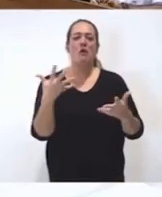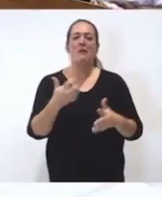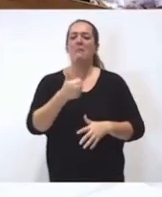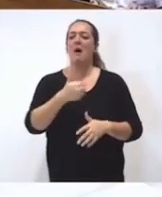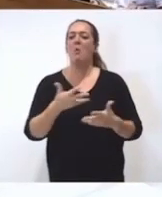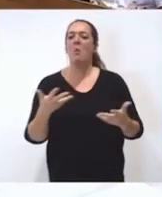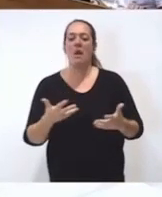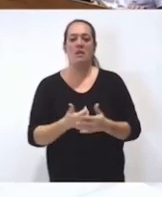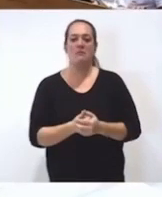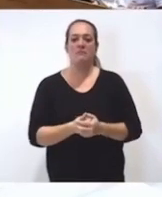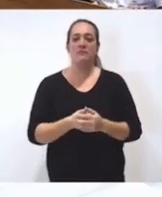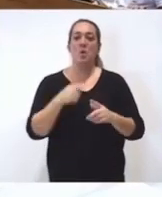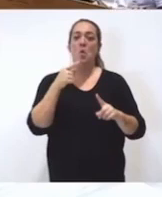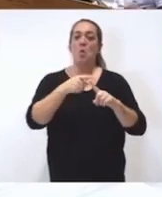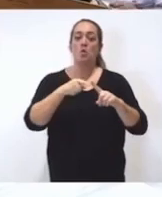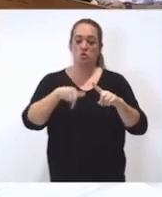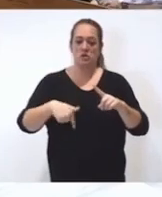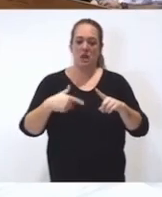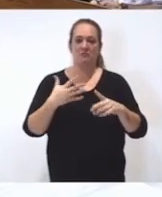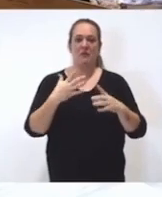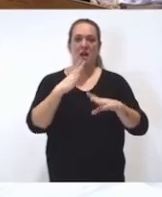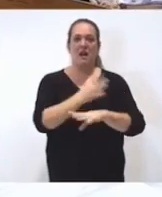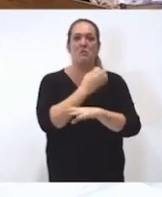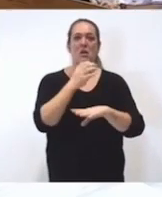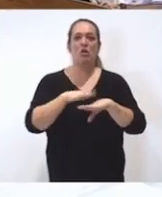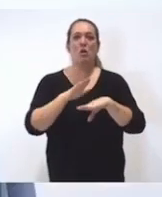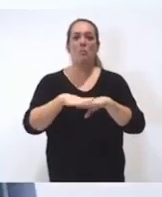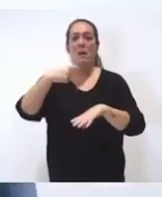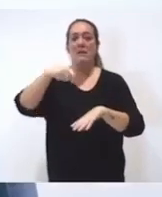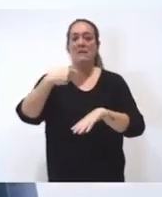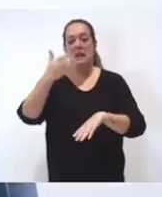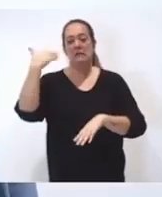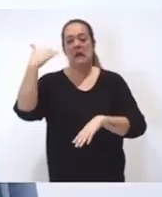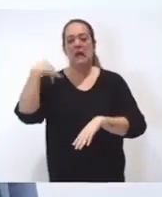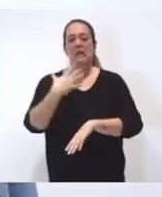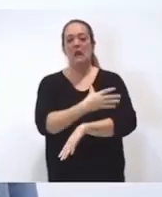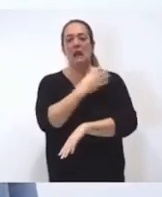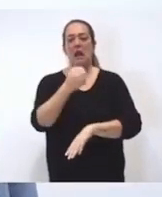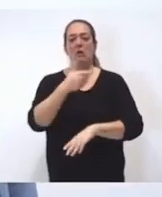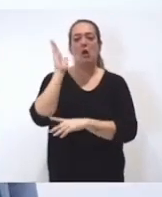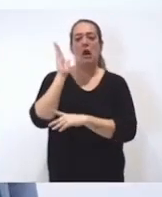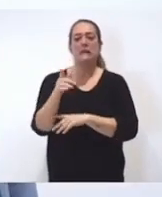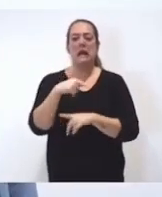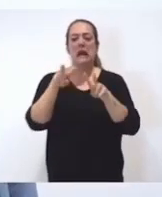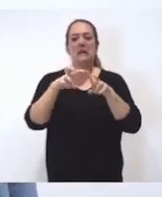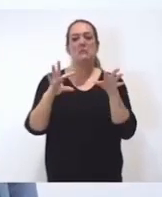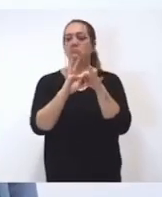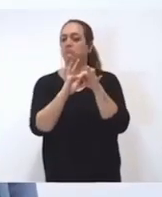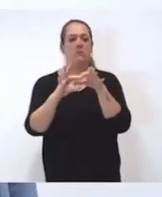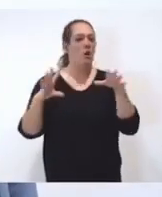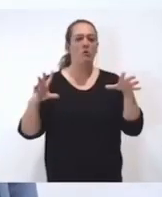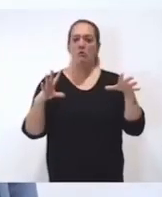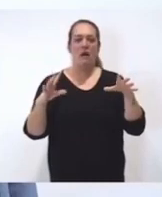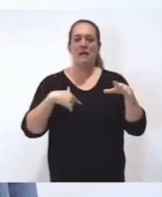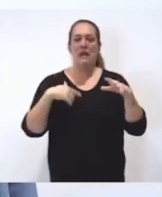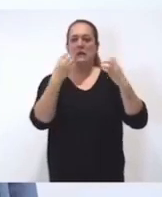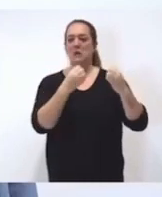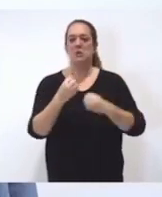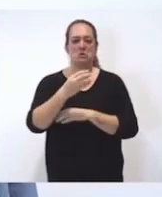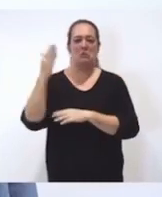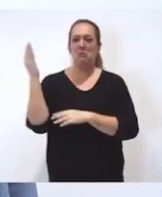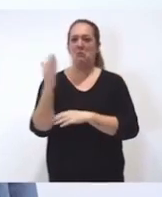utilización de la institución para atacar a expresidentes del Cabildo por algo que nada tenía que ver. Intentan degradar a la institución,